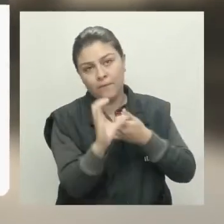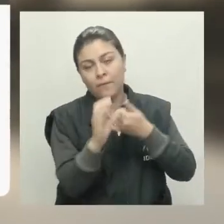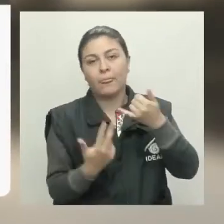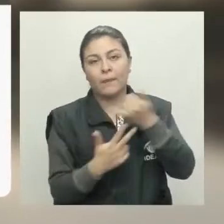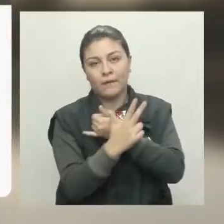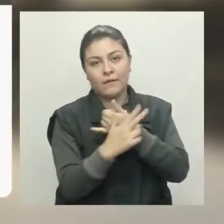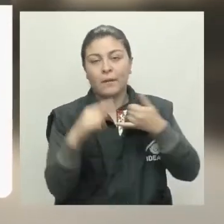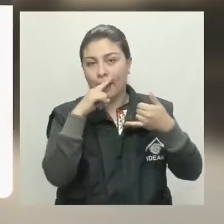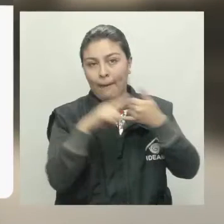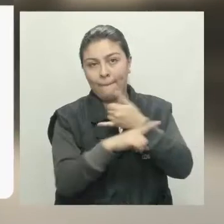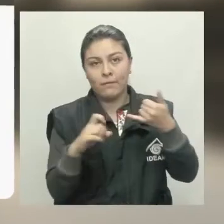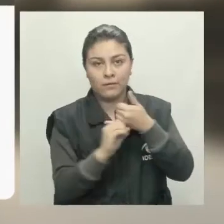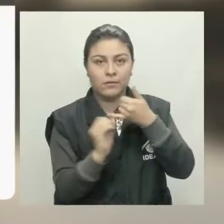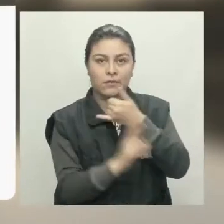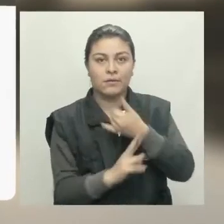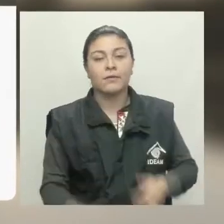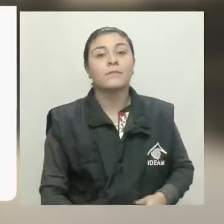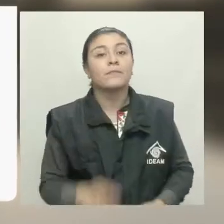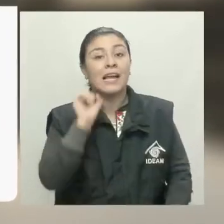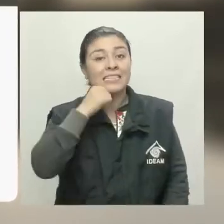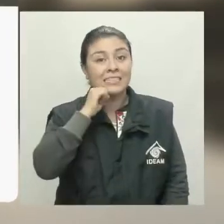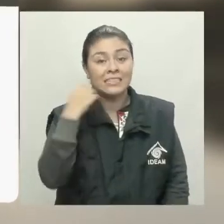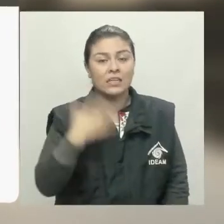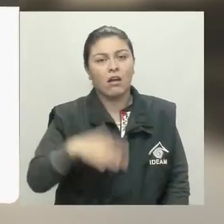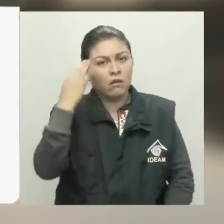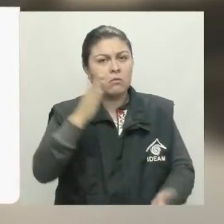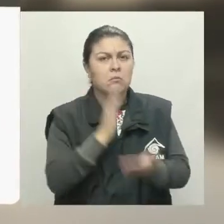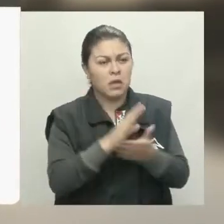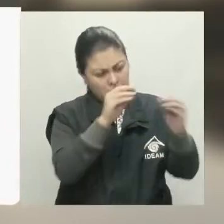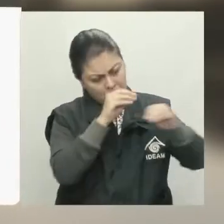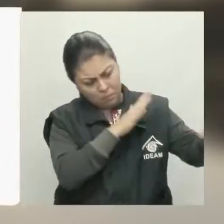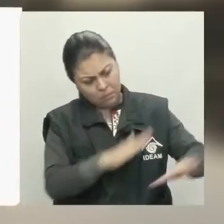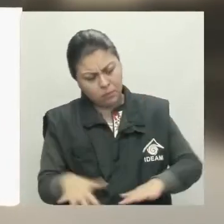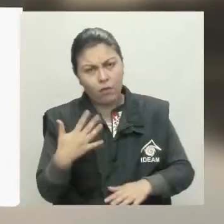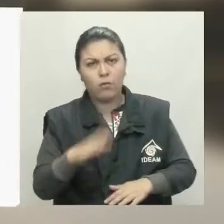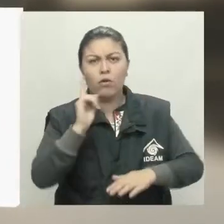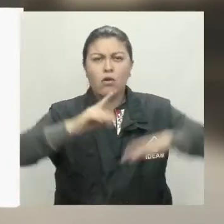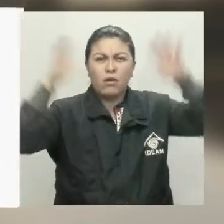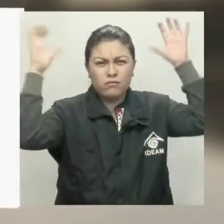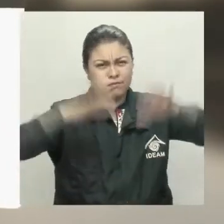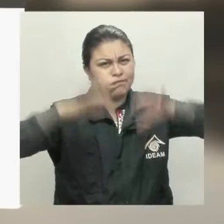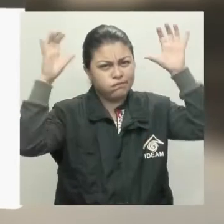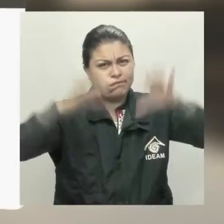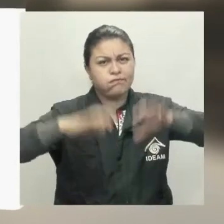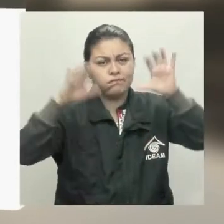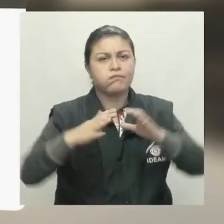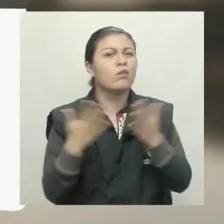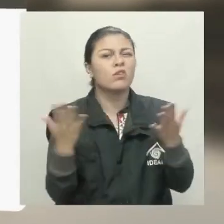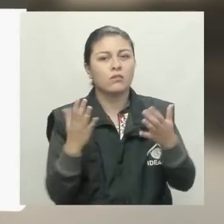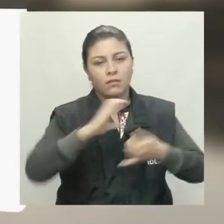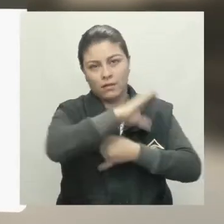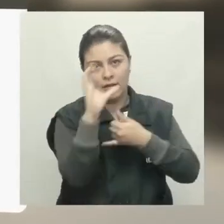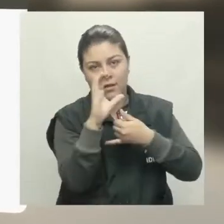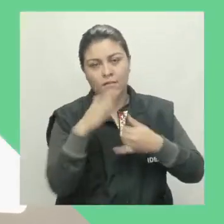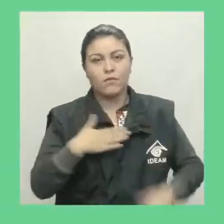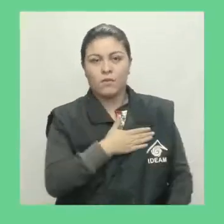la Amazonía y la Orinoquía. Alerta naranja por deslizamientos de tierra ocasionados por las fuertes lluvias en las regiones del Caribe, en Bolívar